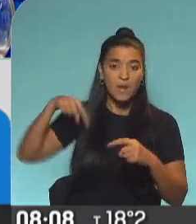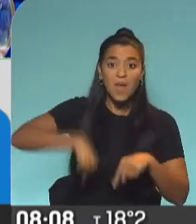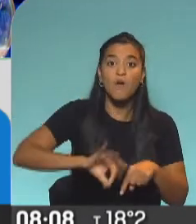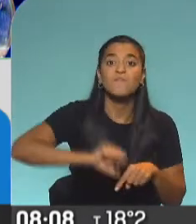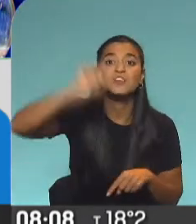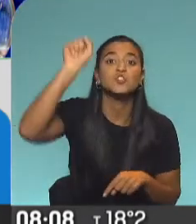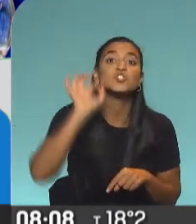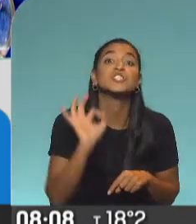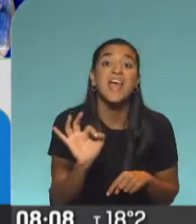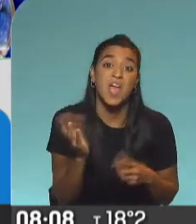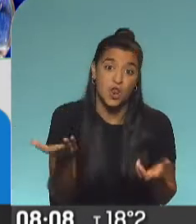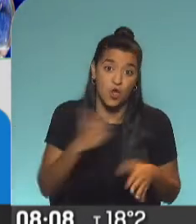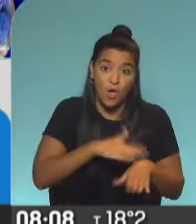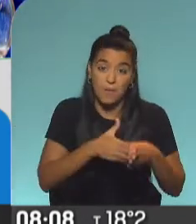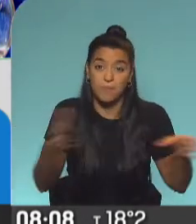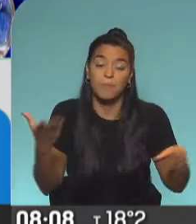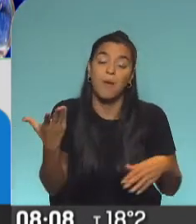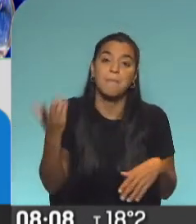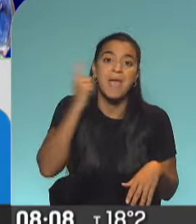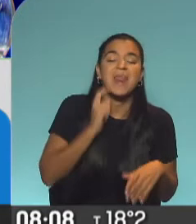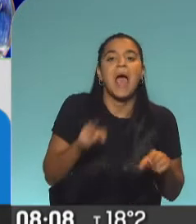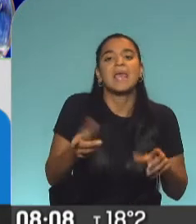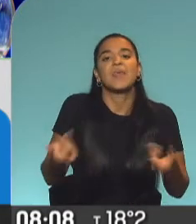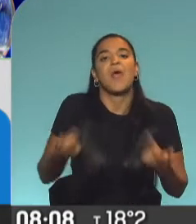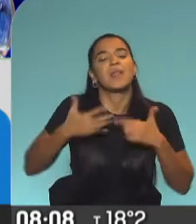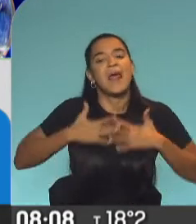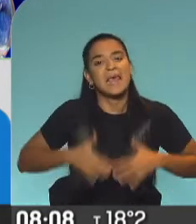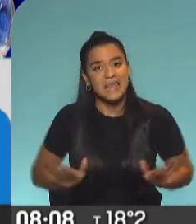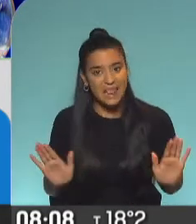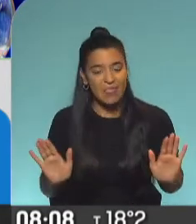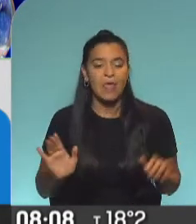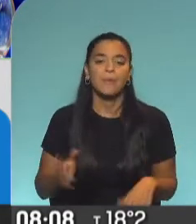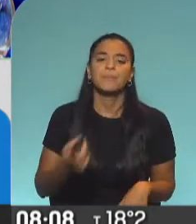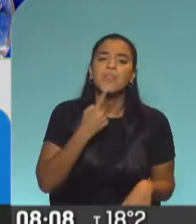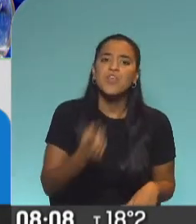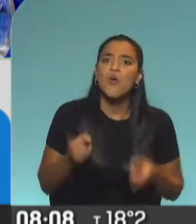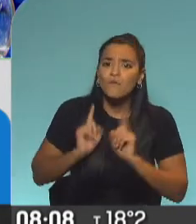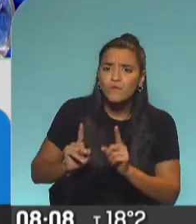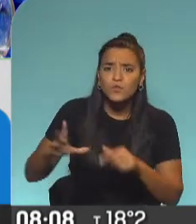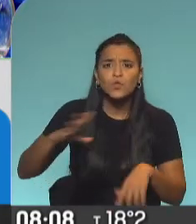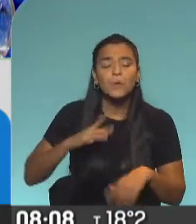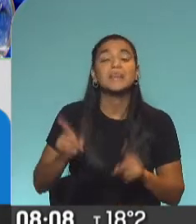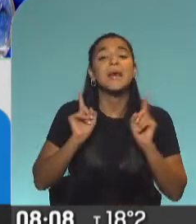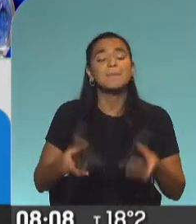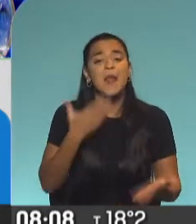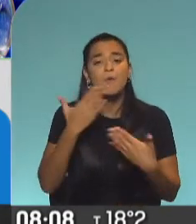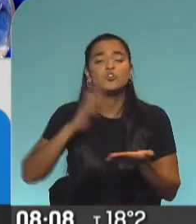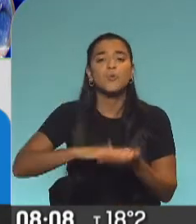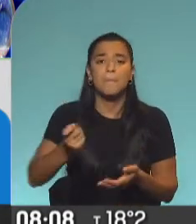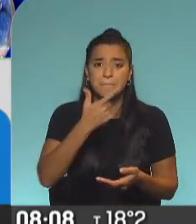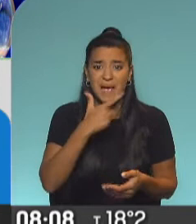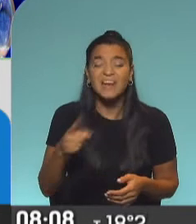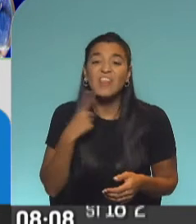una tranquilidad en muchas de las personas. Y como te decía, como habló de plena vigencia, habló de Macri también, Cavallo, y dijo